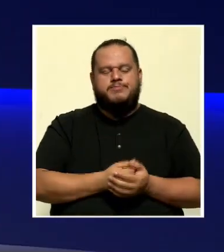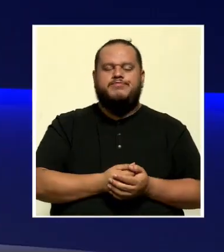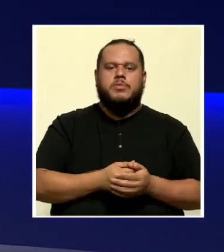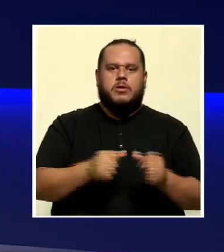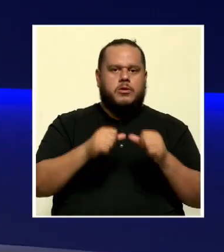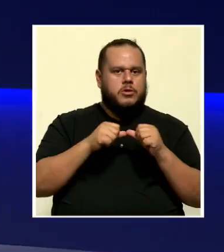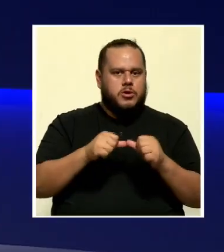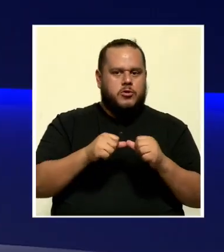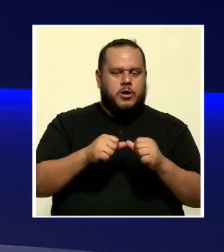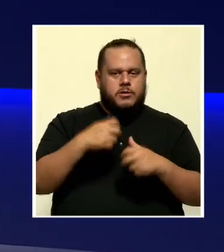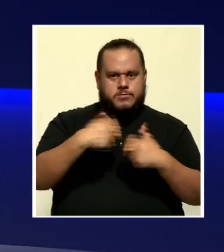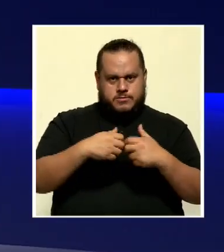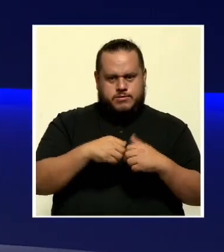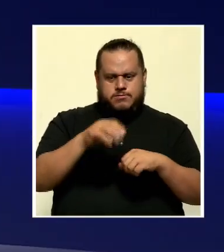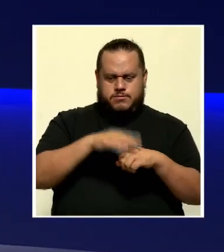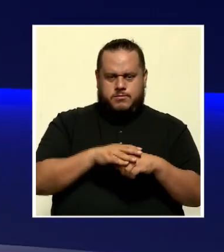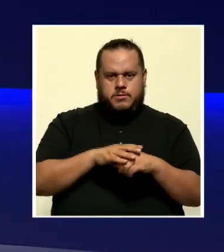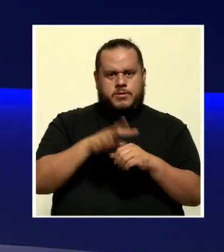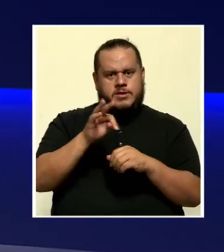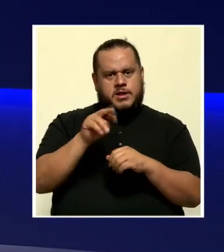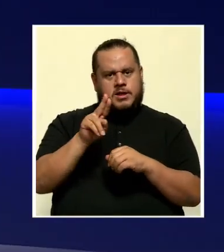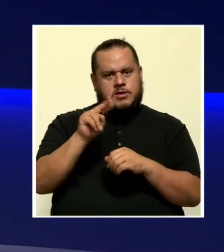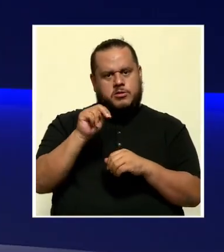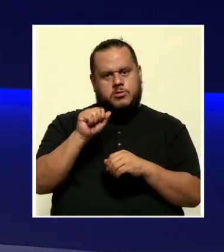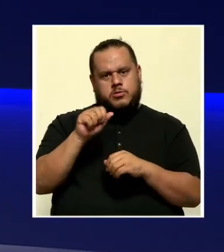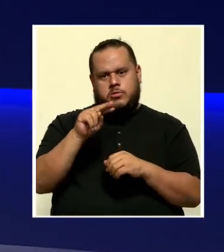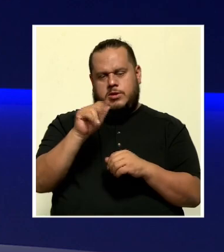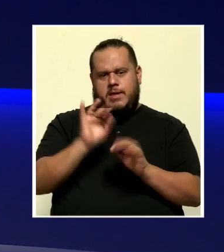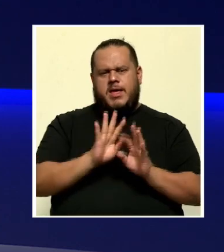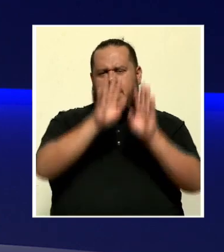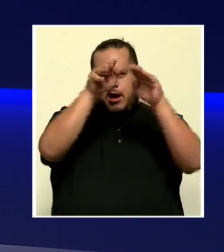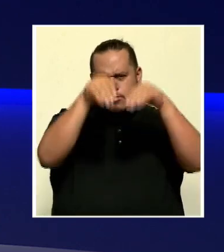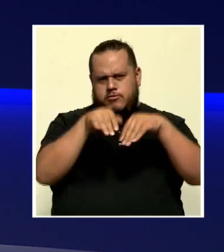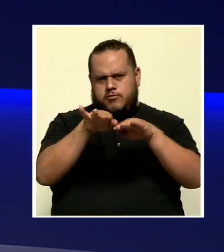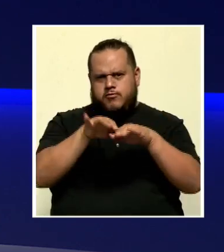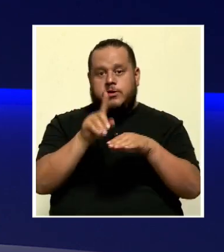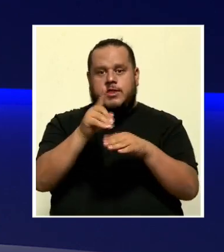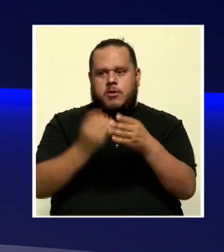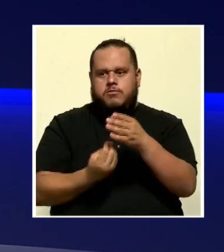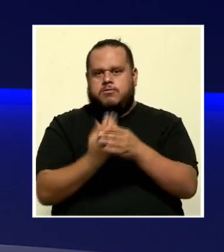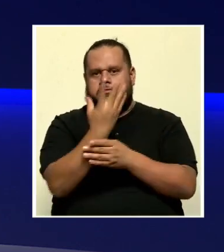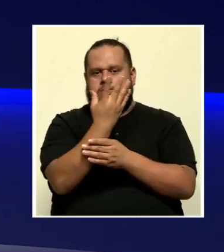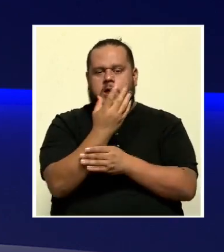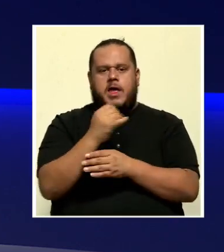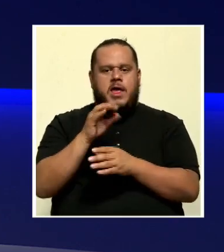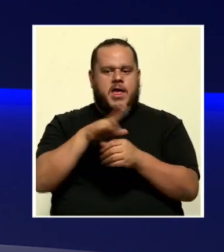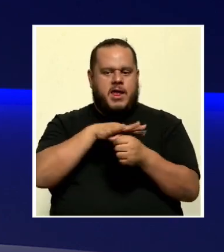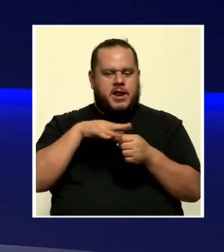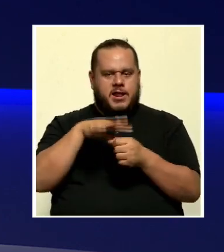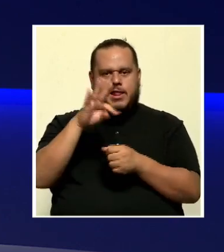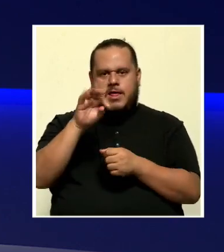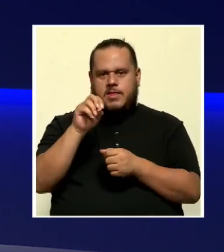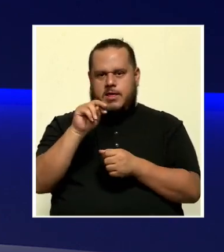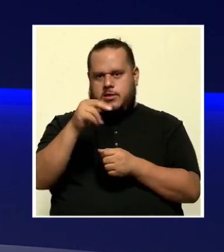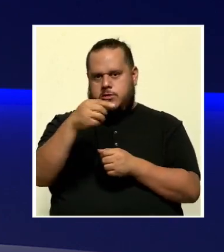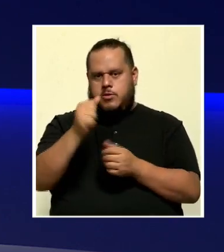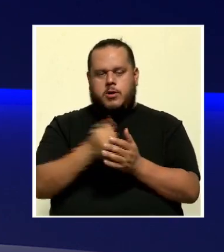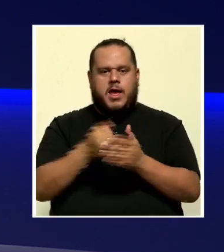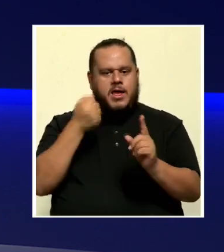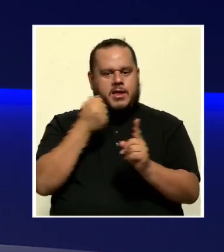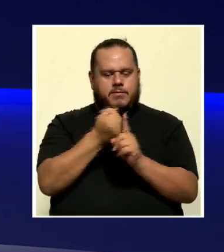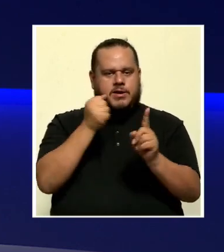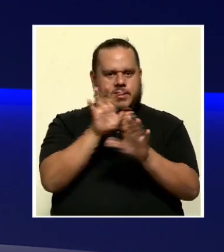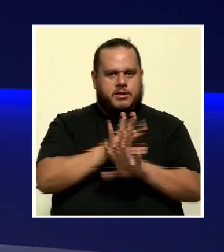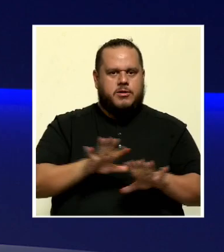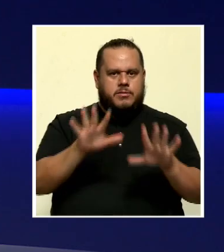Continúan los daños por el tsunami producido de la erupción de un volcán en la isla de Tonga, esta vez impactando al medio